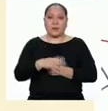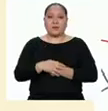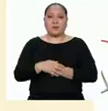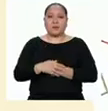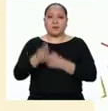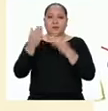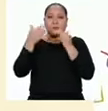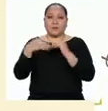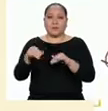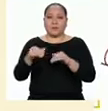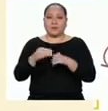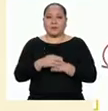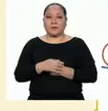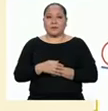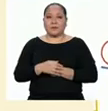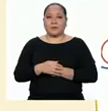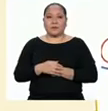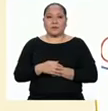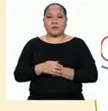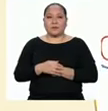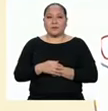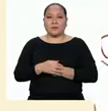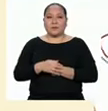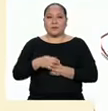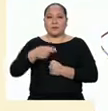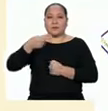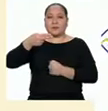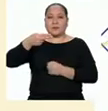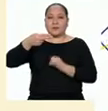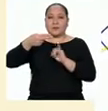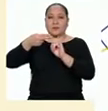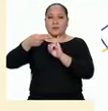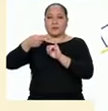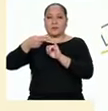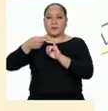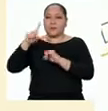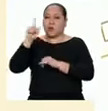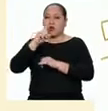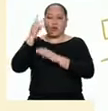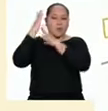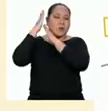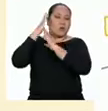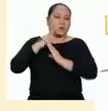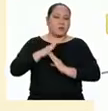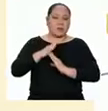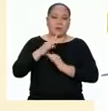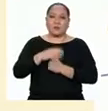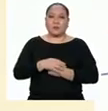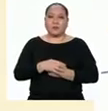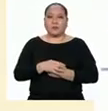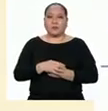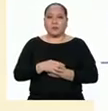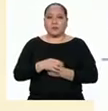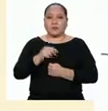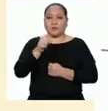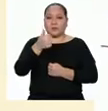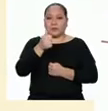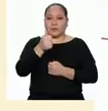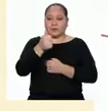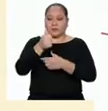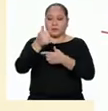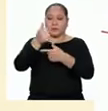centésimos. Por otro lado, la frecuencia absoluta de la variable no he sido discriminado o discriminada es